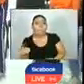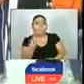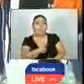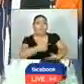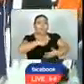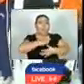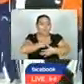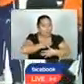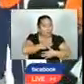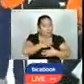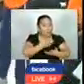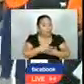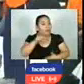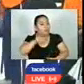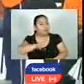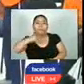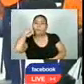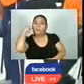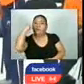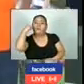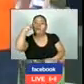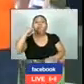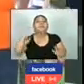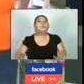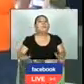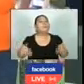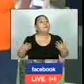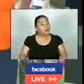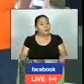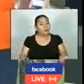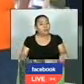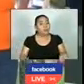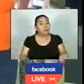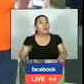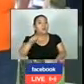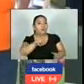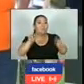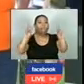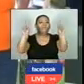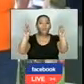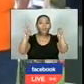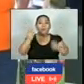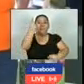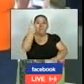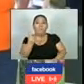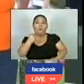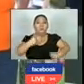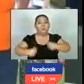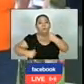voluntariado es muy importante. ¿Por qué? Porque en este sentido el atleta líder ya está como